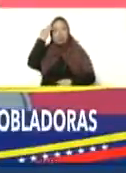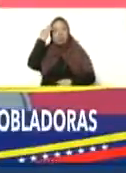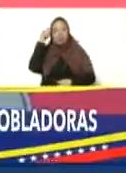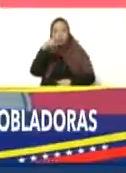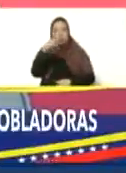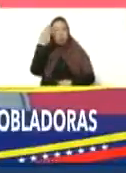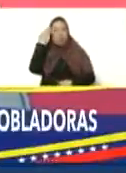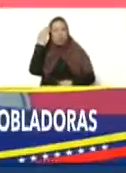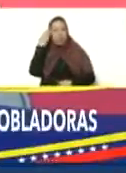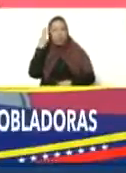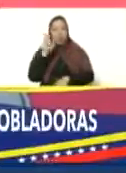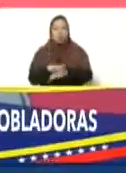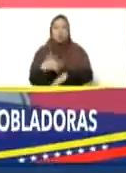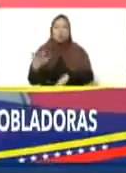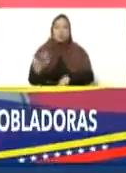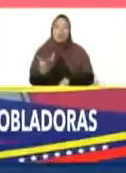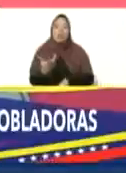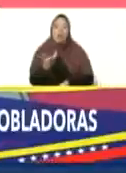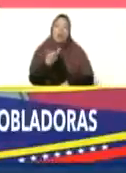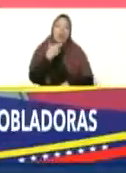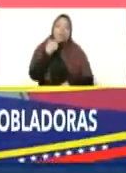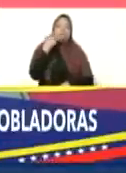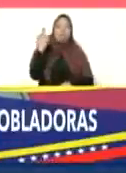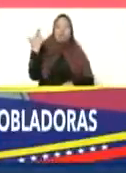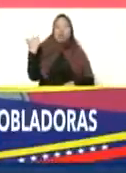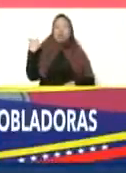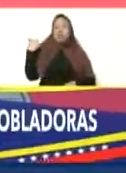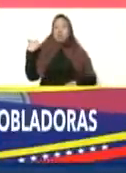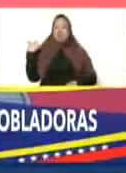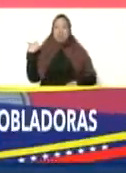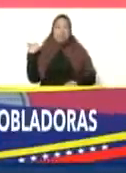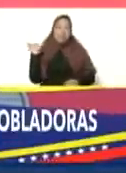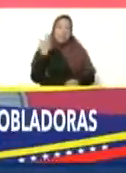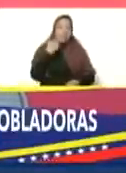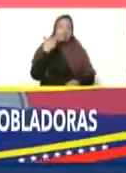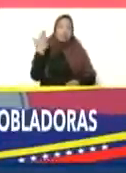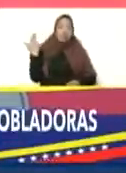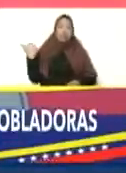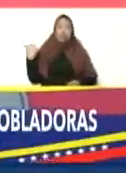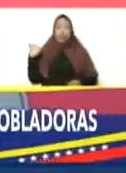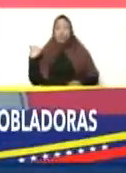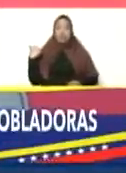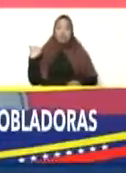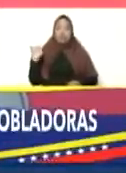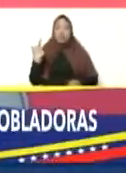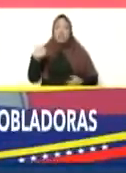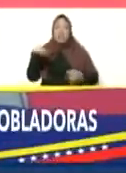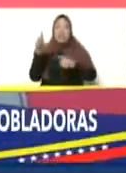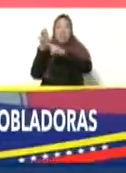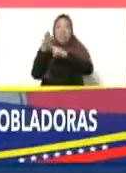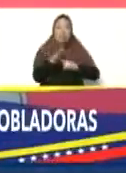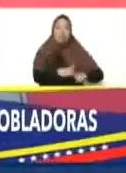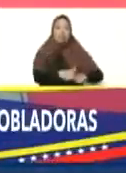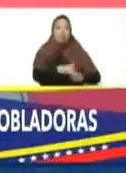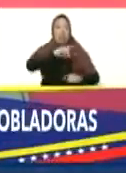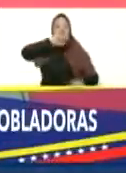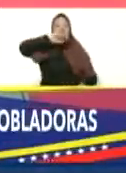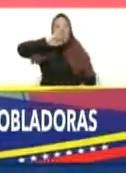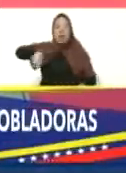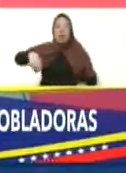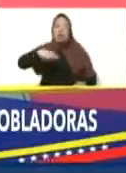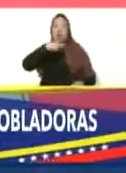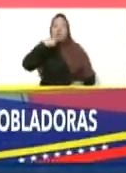y sordas por la arrogancia la prepotencia y el deseo de venganza contra